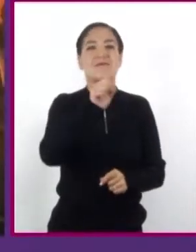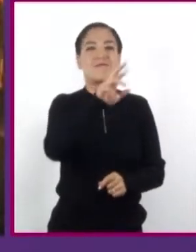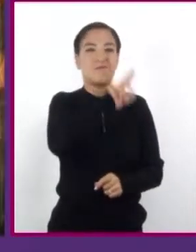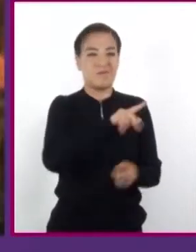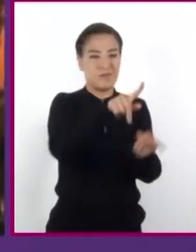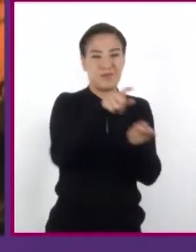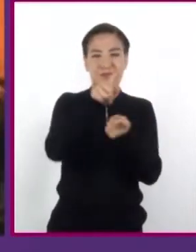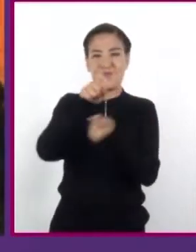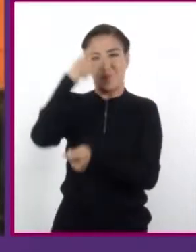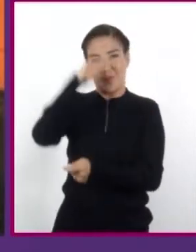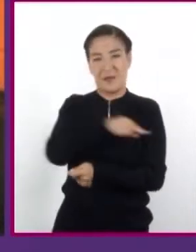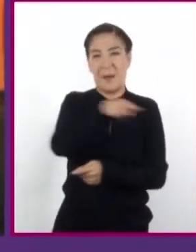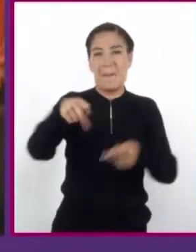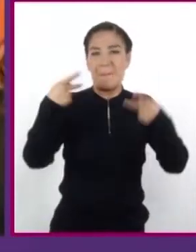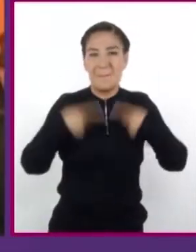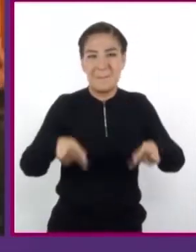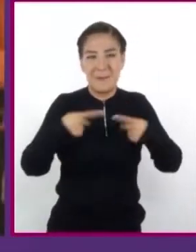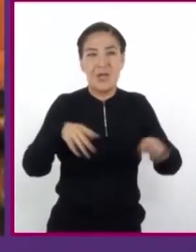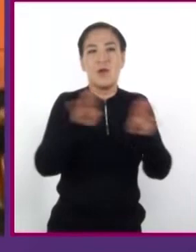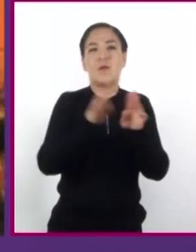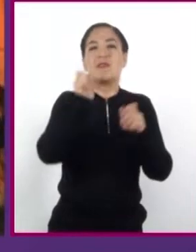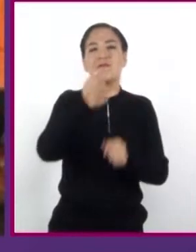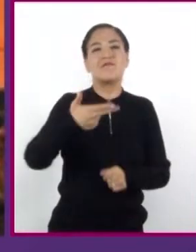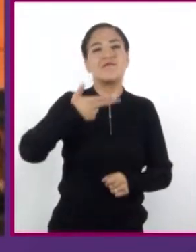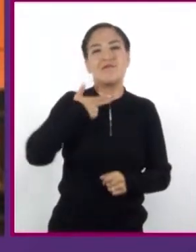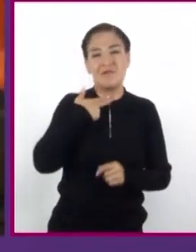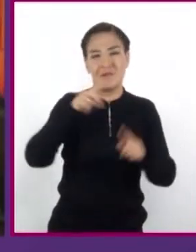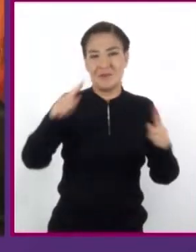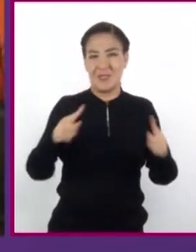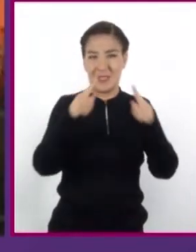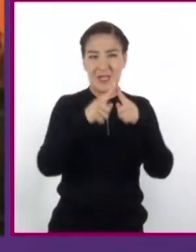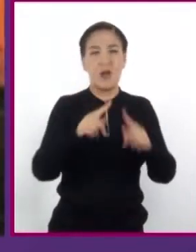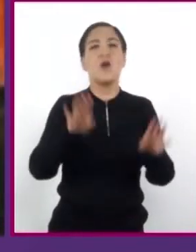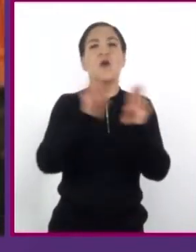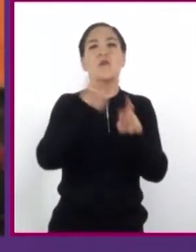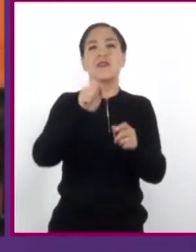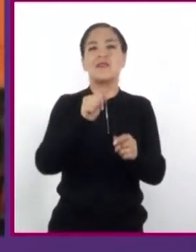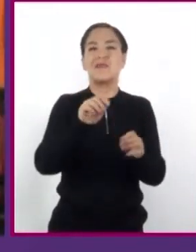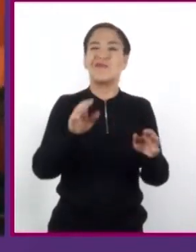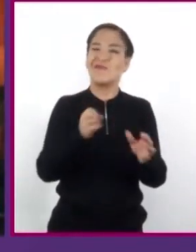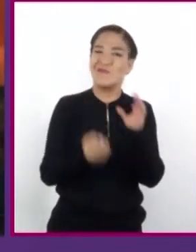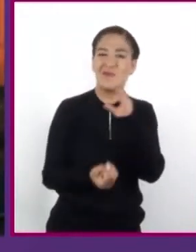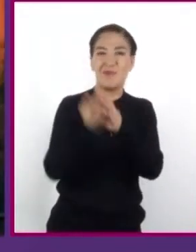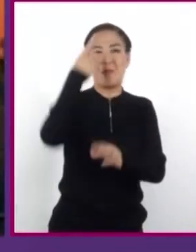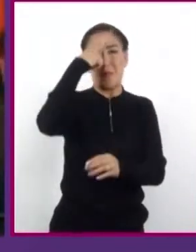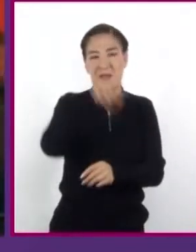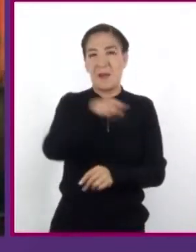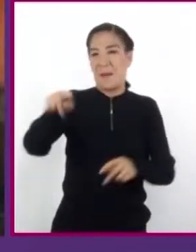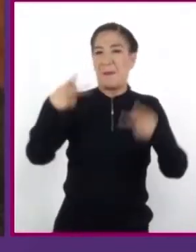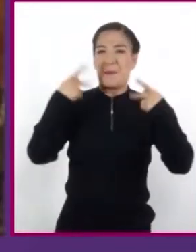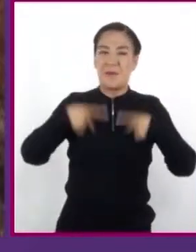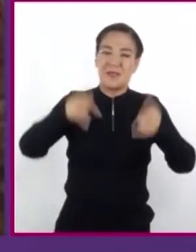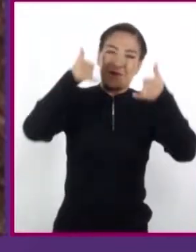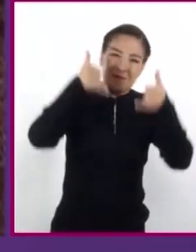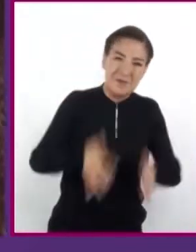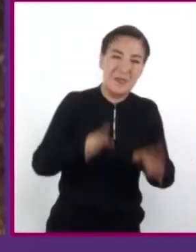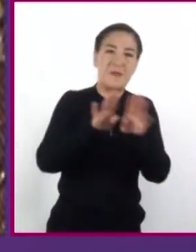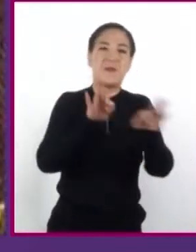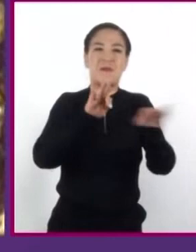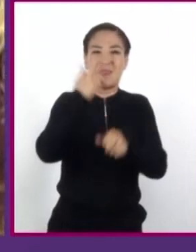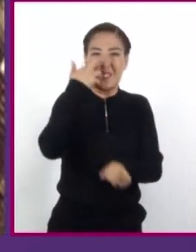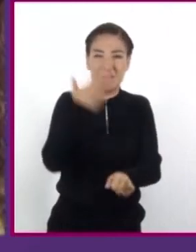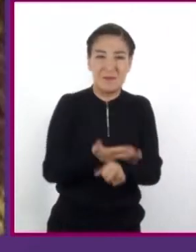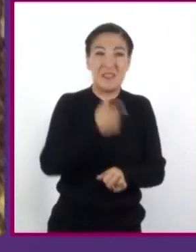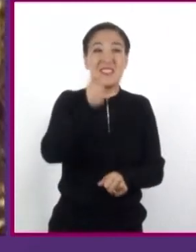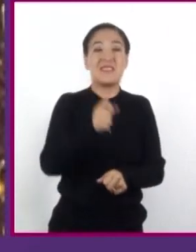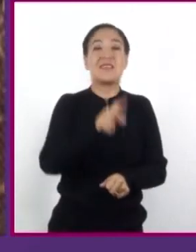los clérigos y de las instituciones eclesiásticas, lo que constituyó una carga pesada para muchas personas. Todos los